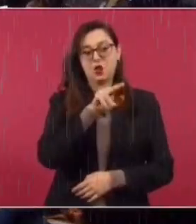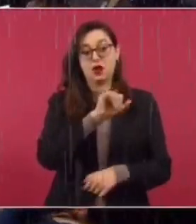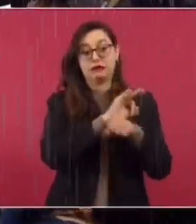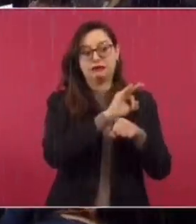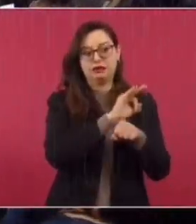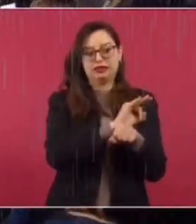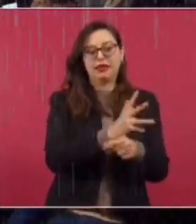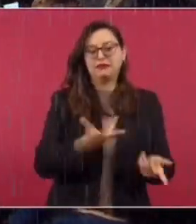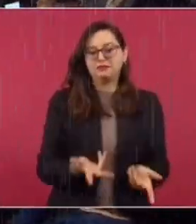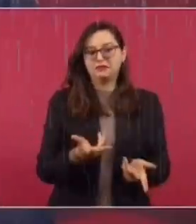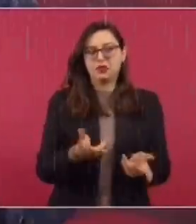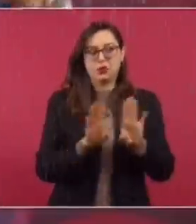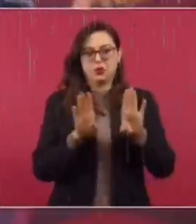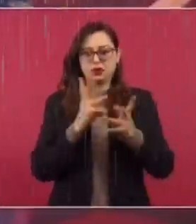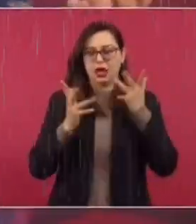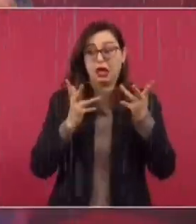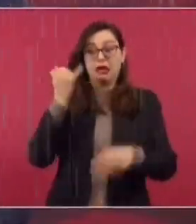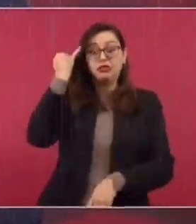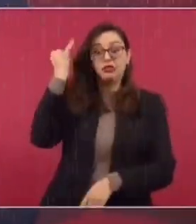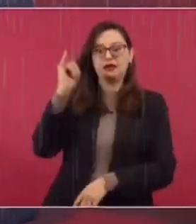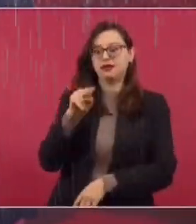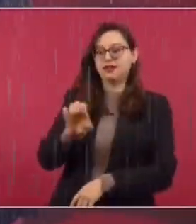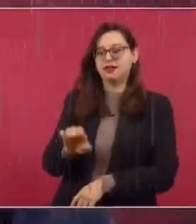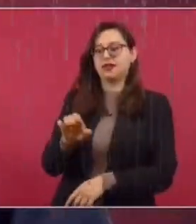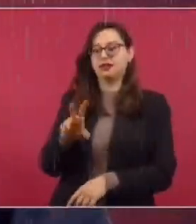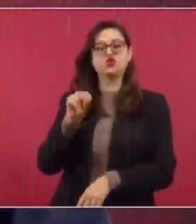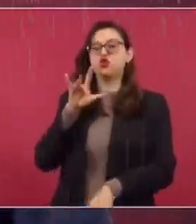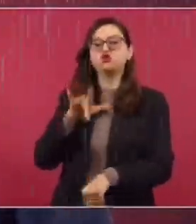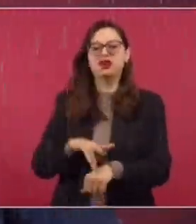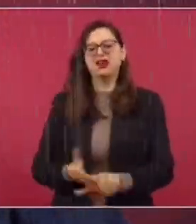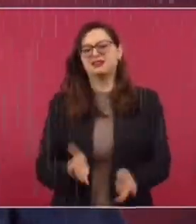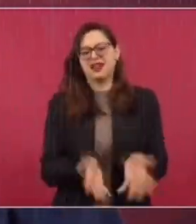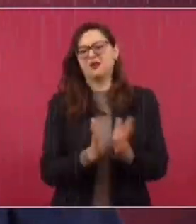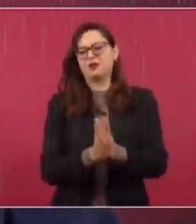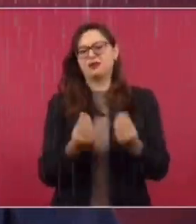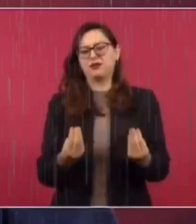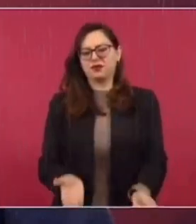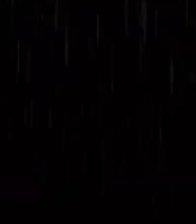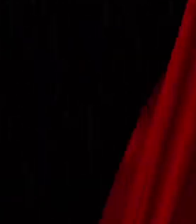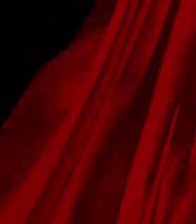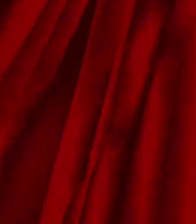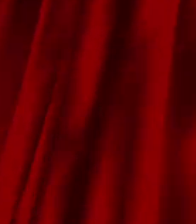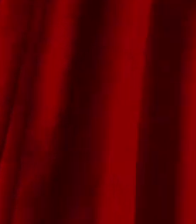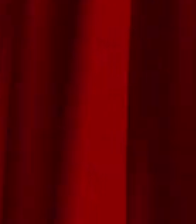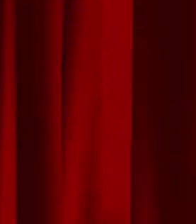como excusa de que el INE no se toca. Ya, chole.